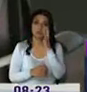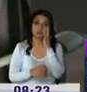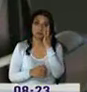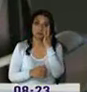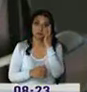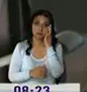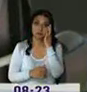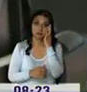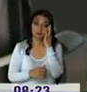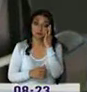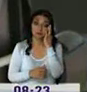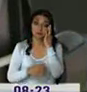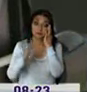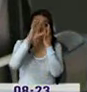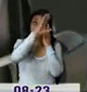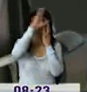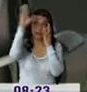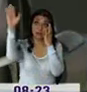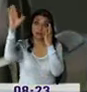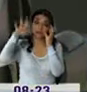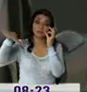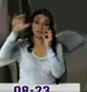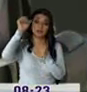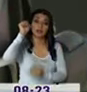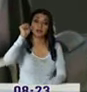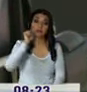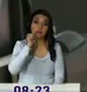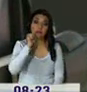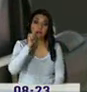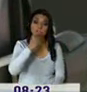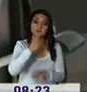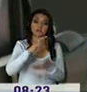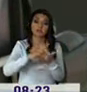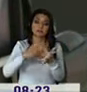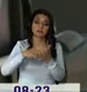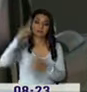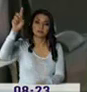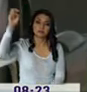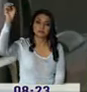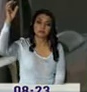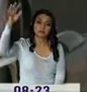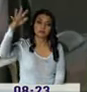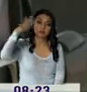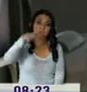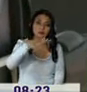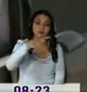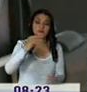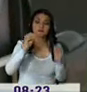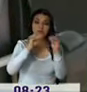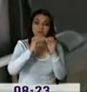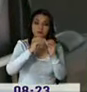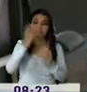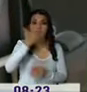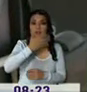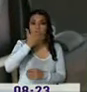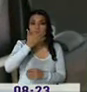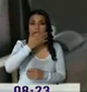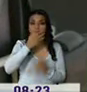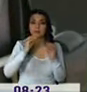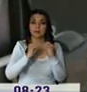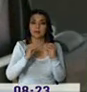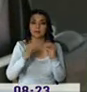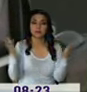exclusivamente de que tenemos cielos despejados, entonces eso es ingreso de radiación solar, que es lo que ha permitido que tengamos y